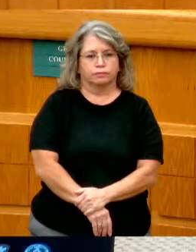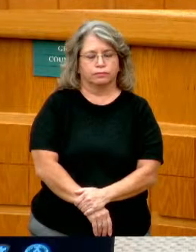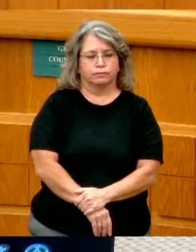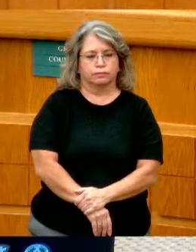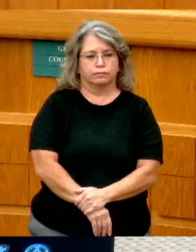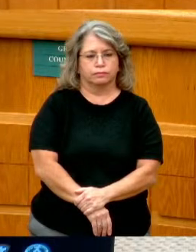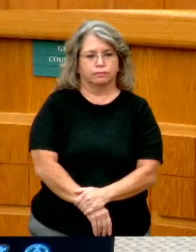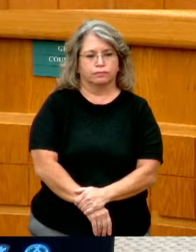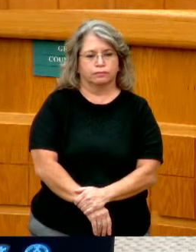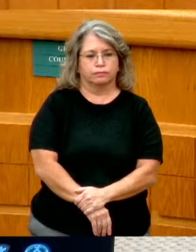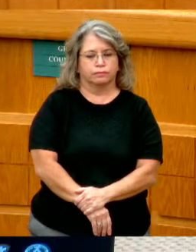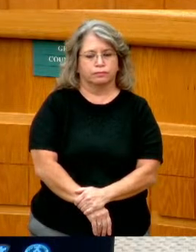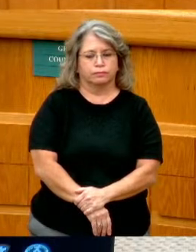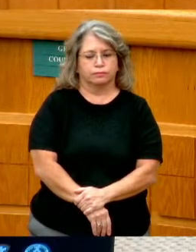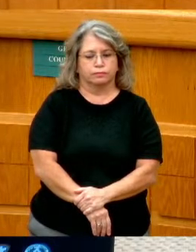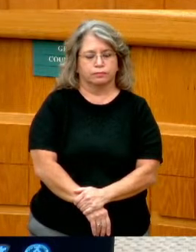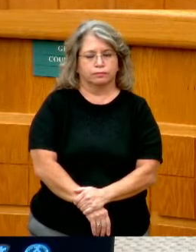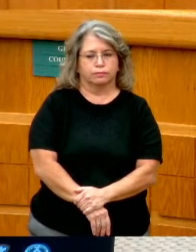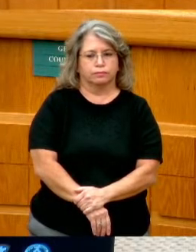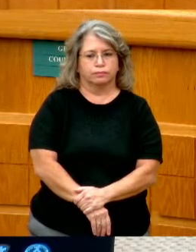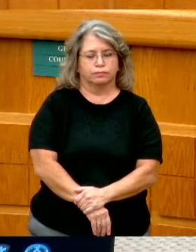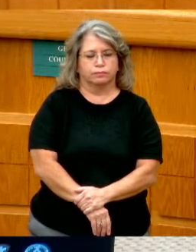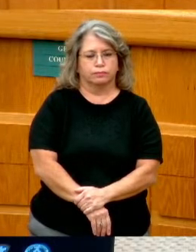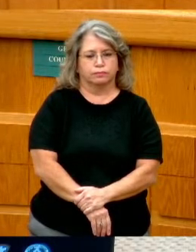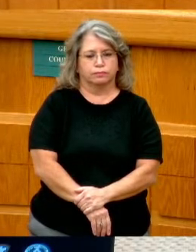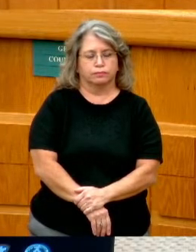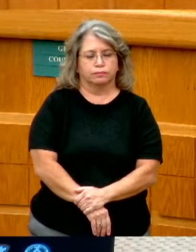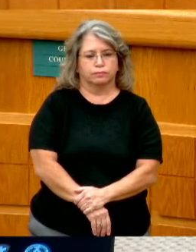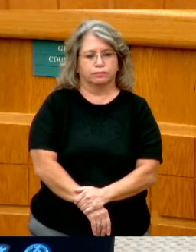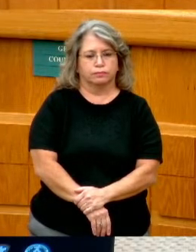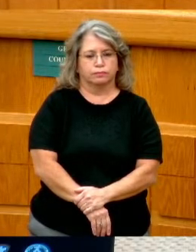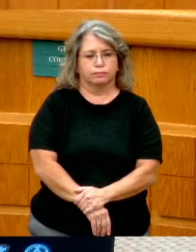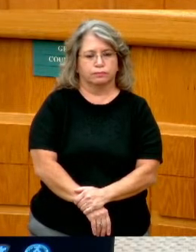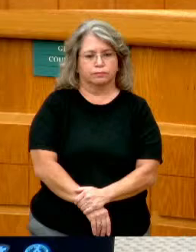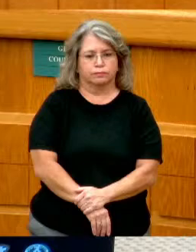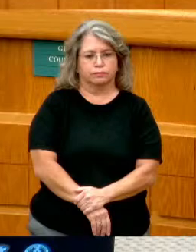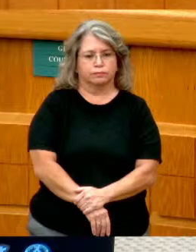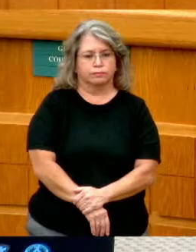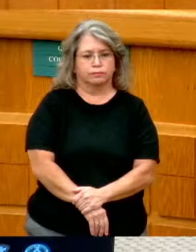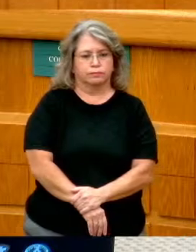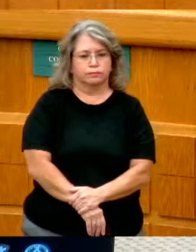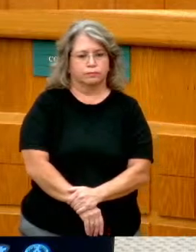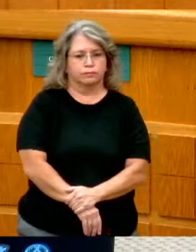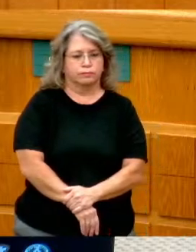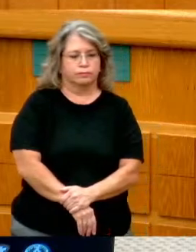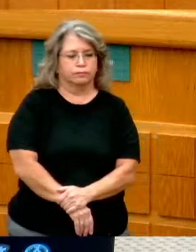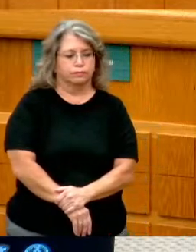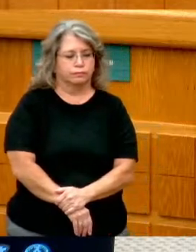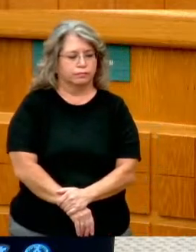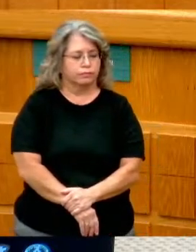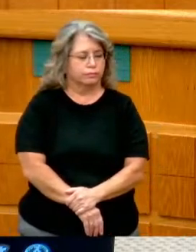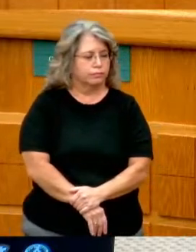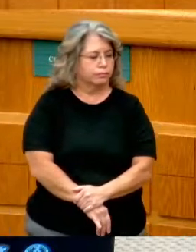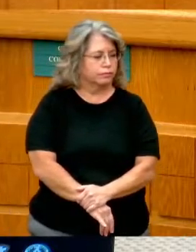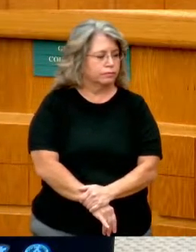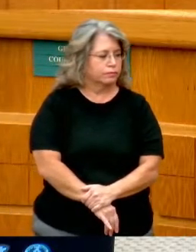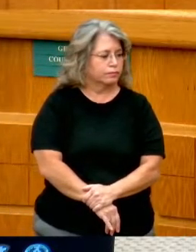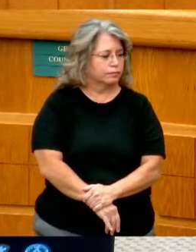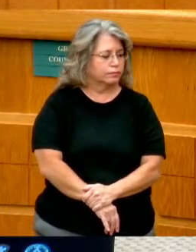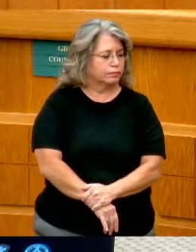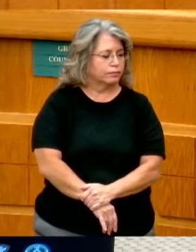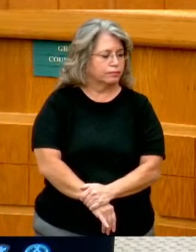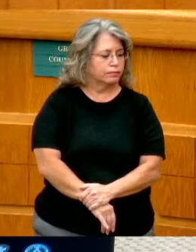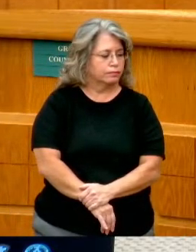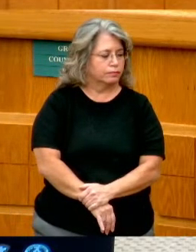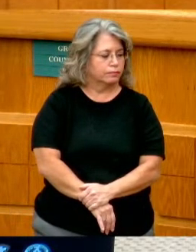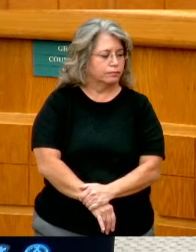que es un virus nuevo. Lo que sí sabemos y quiero compartir es lo siguiente. Primero, las vacunas. Las vacunas son necesarias ya que si una persona contrae el